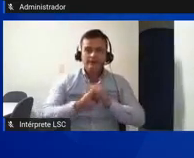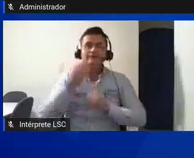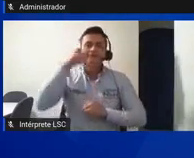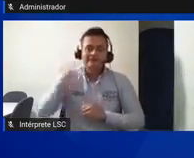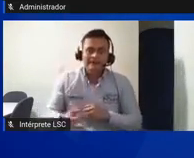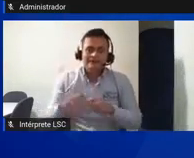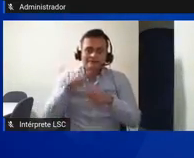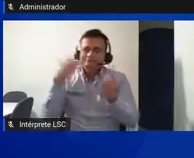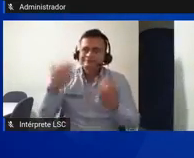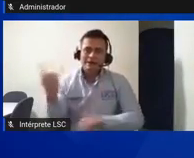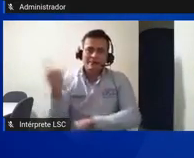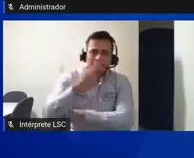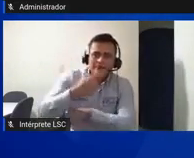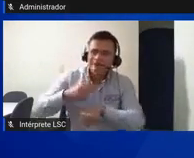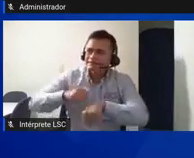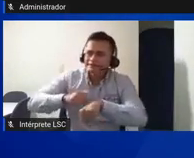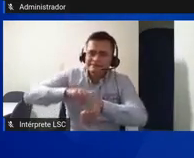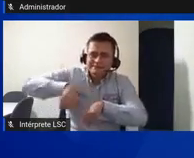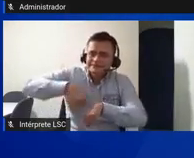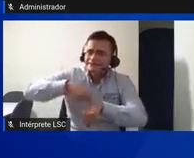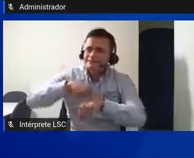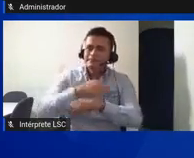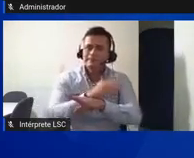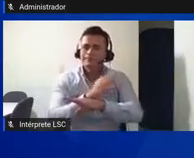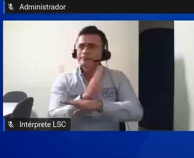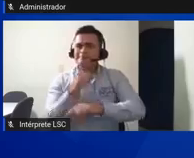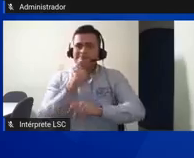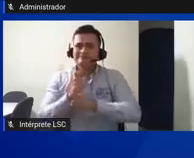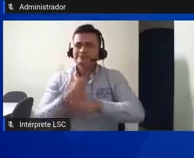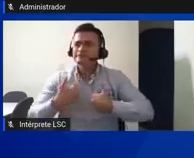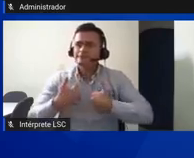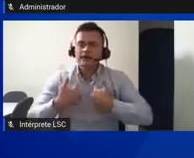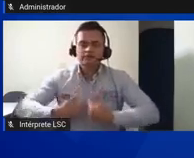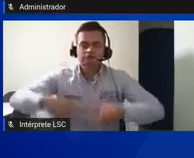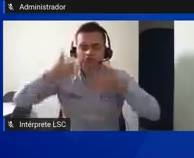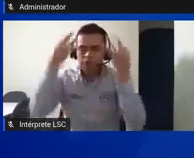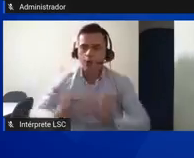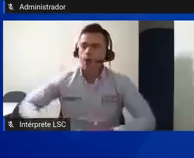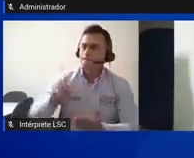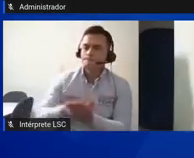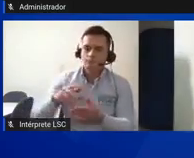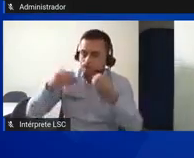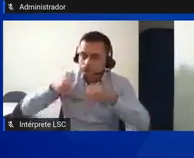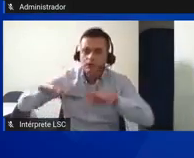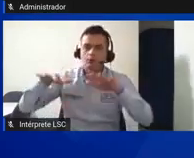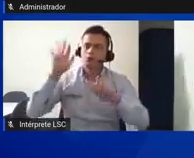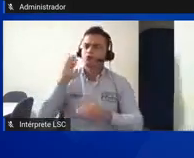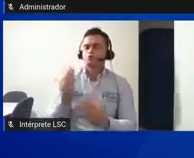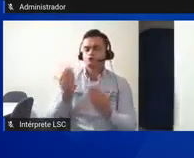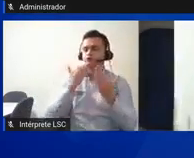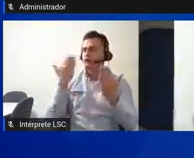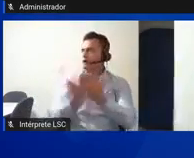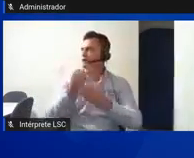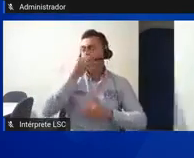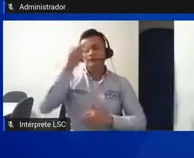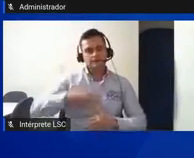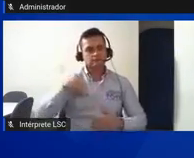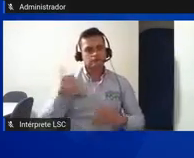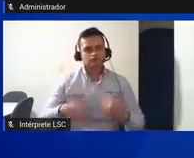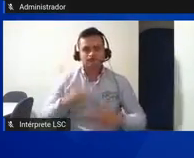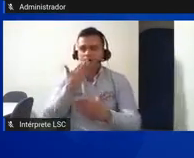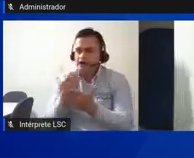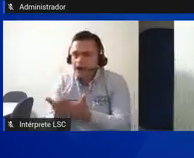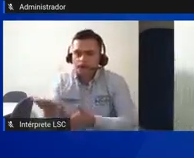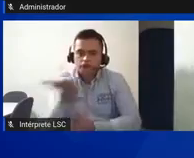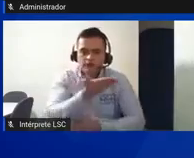horas, y yo me siento, la verdad, gratamente agradecida con ustedes, con la comunidad, con